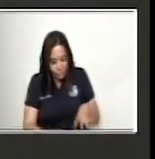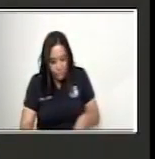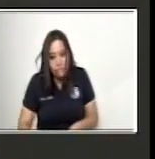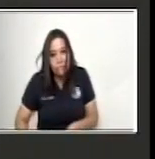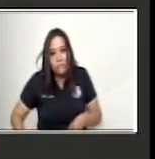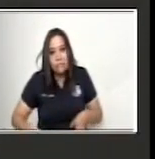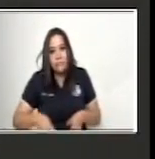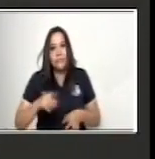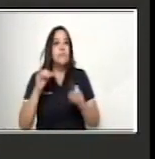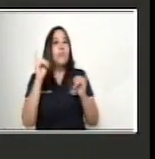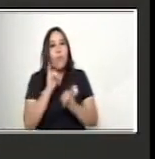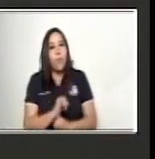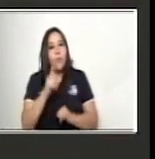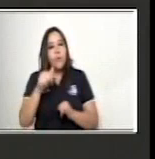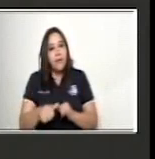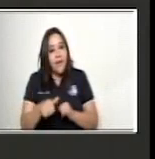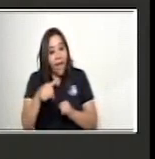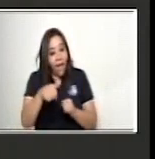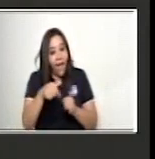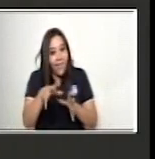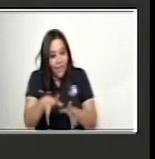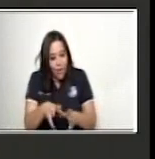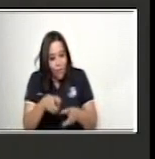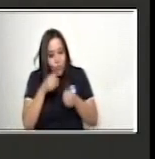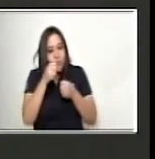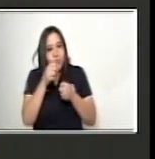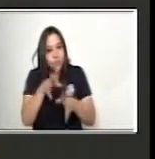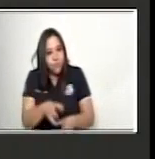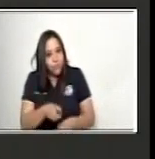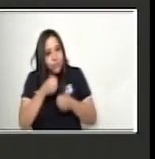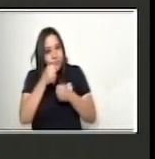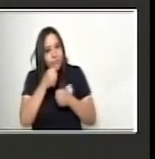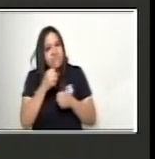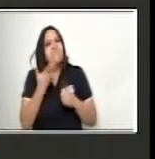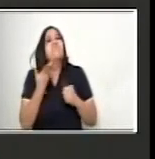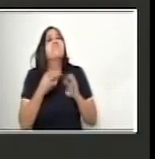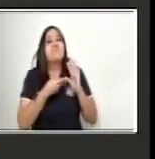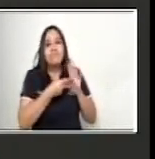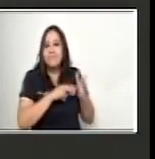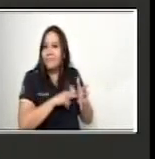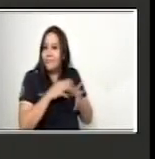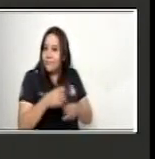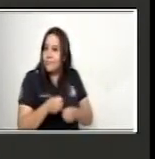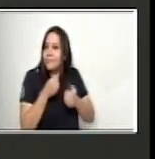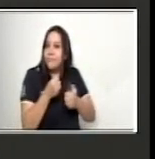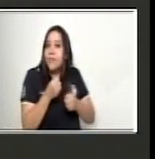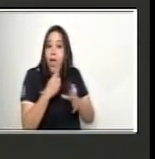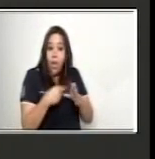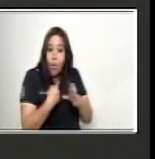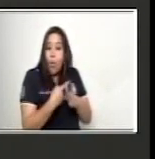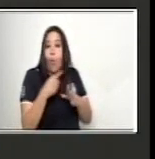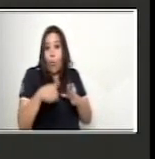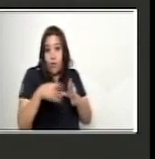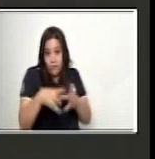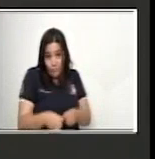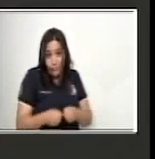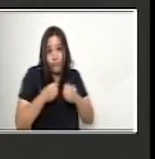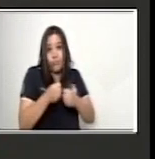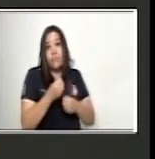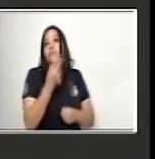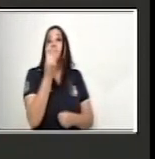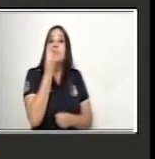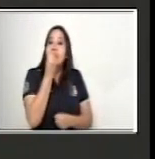da ese proceso de absorción. Es decir, cuando se da el proceso de absorción de